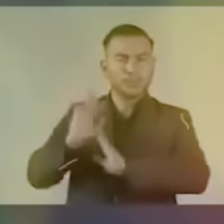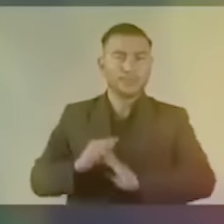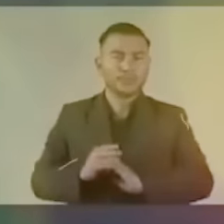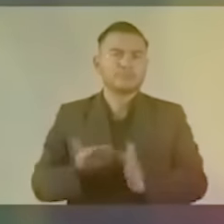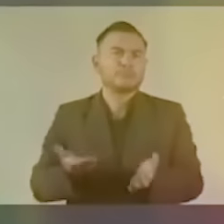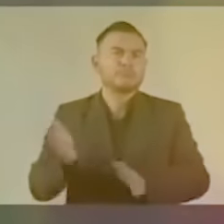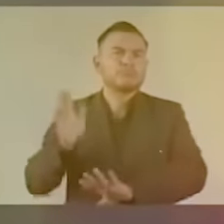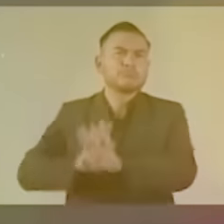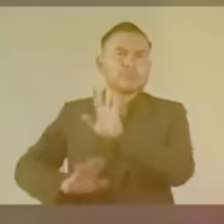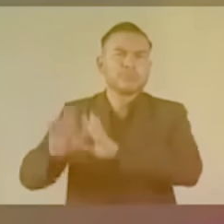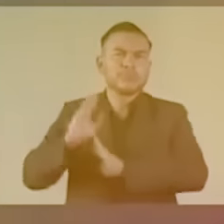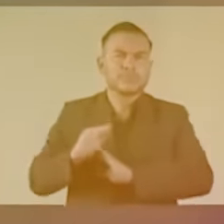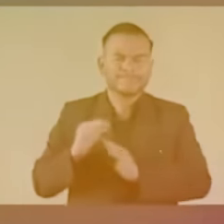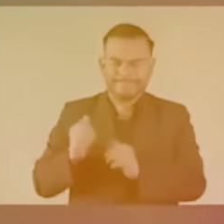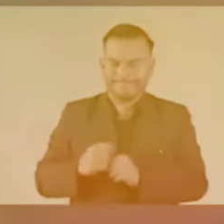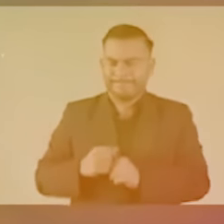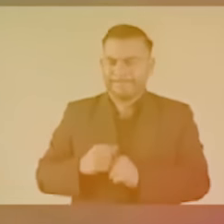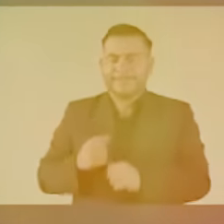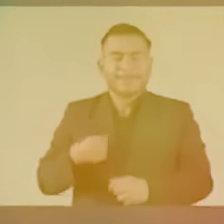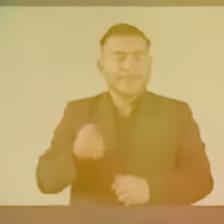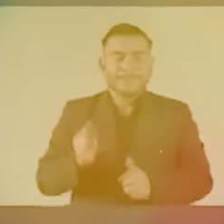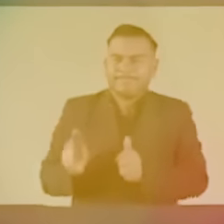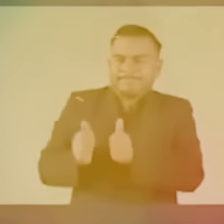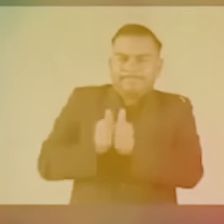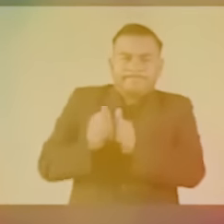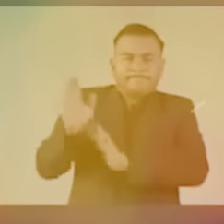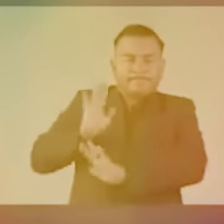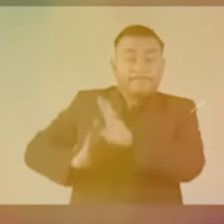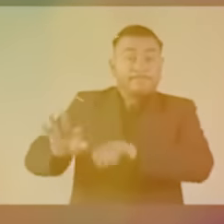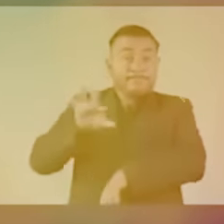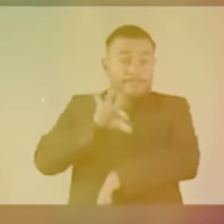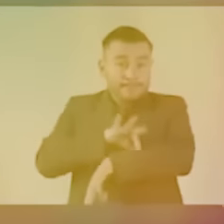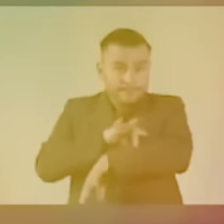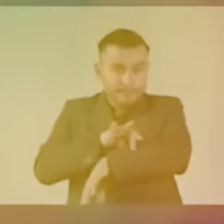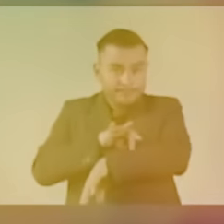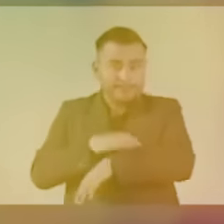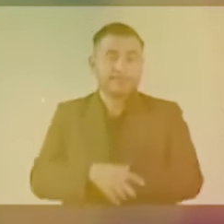Una historia que está muy cerca de mí y que siempre me ha acompañado toda la vida.